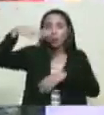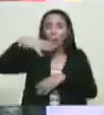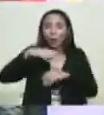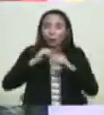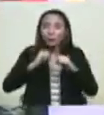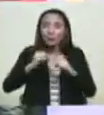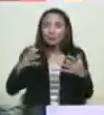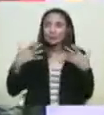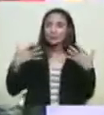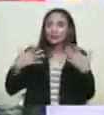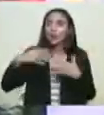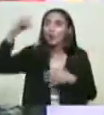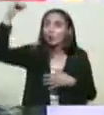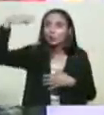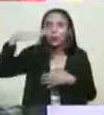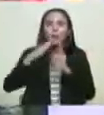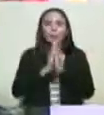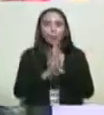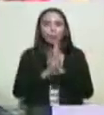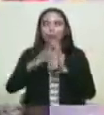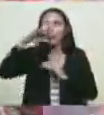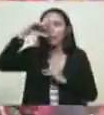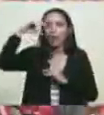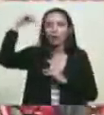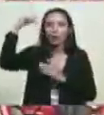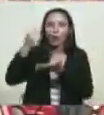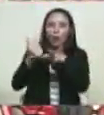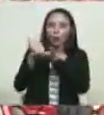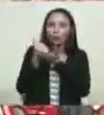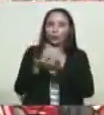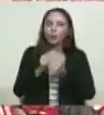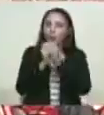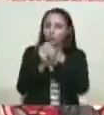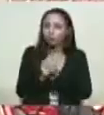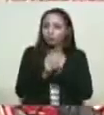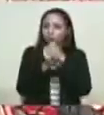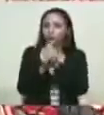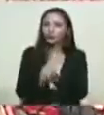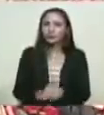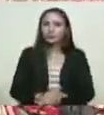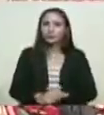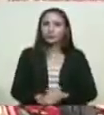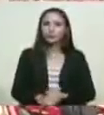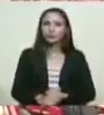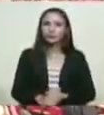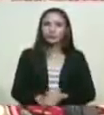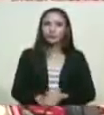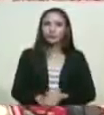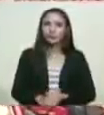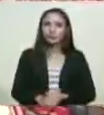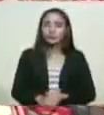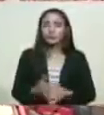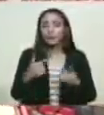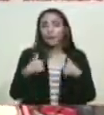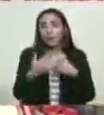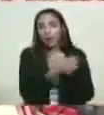al pueblo de Venezuela con su amor. Y yo les pido a